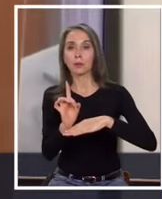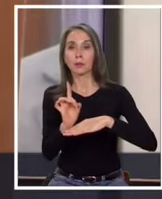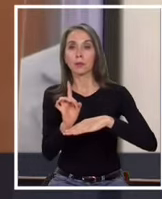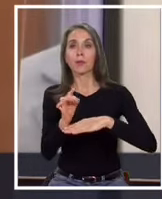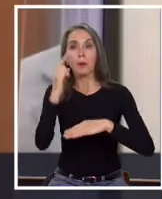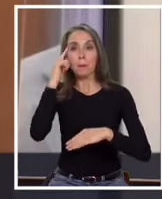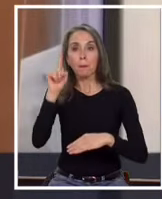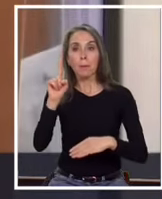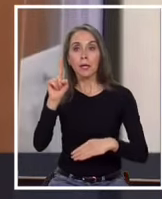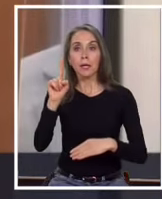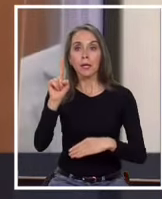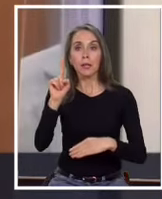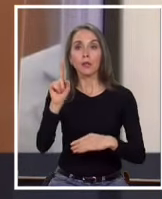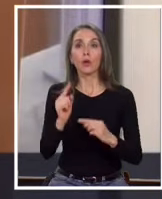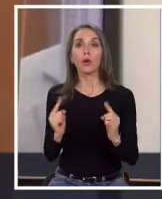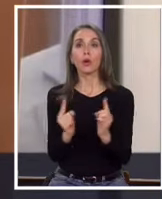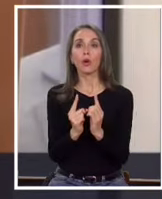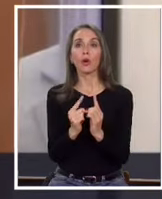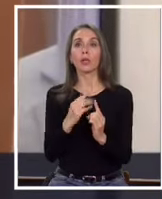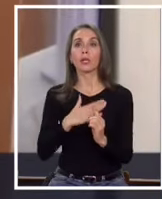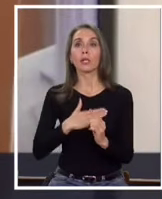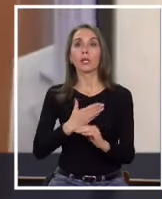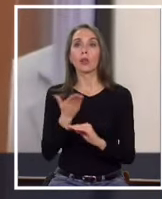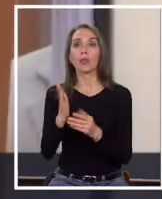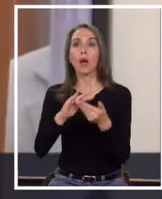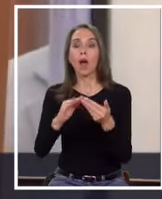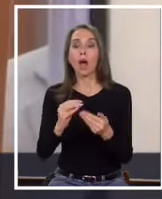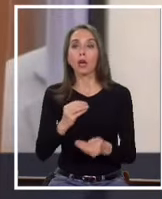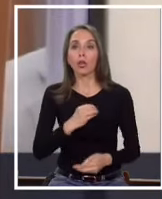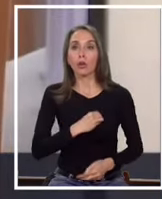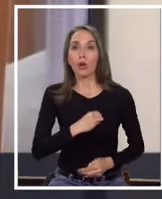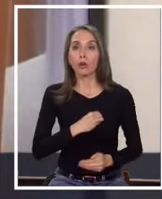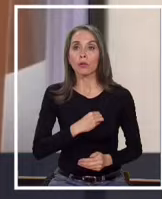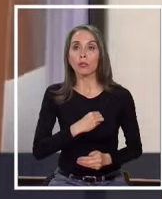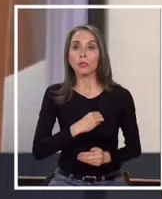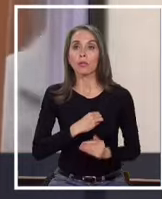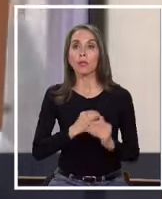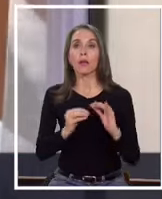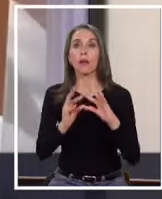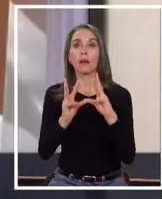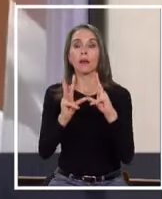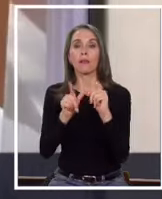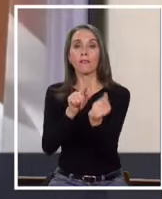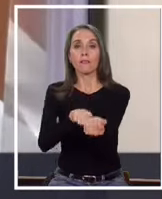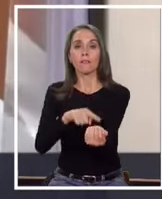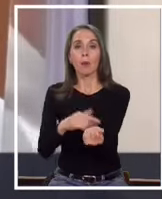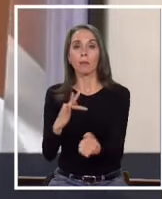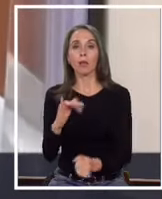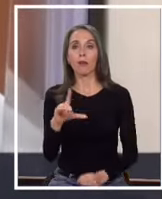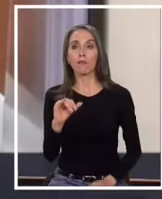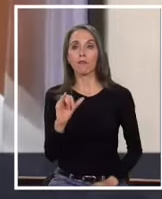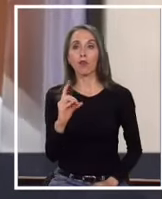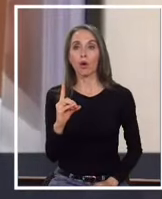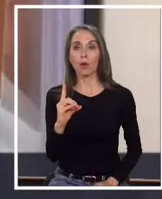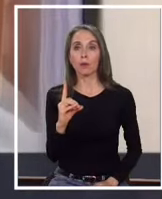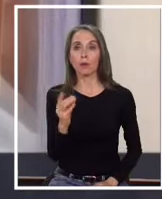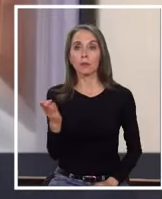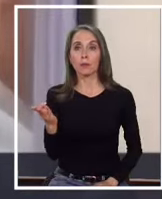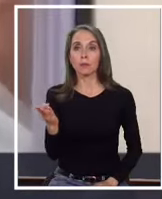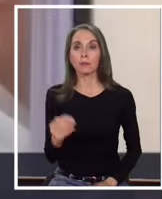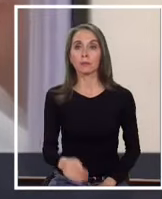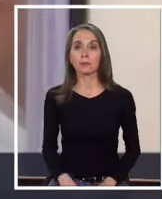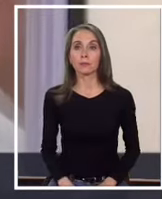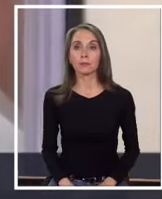But very briefly, though, I do want to give my condolences to the Floyd family.